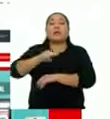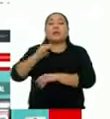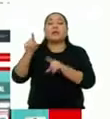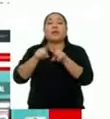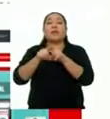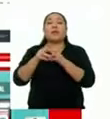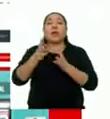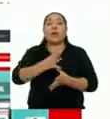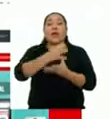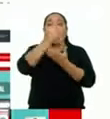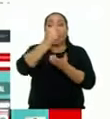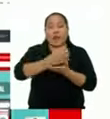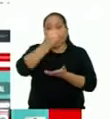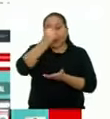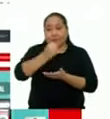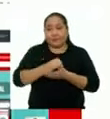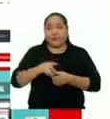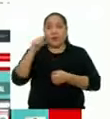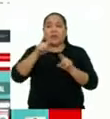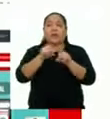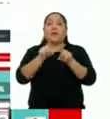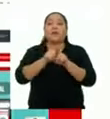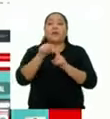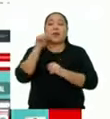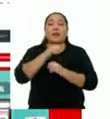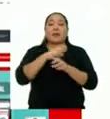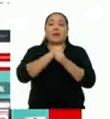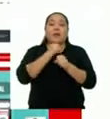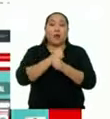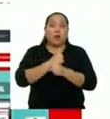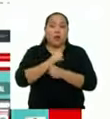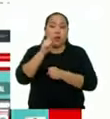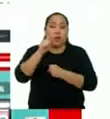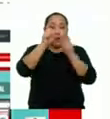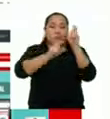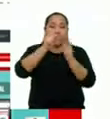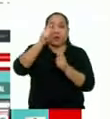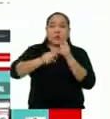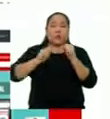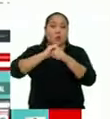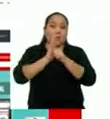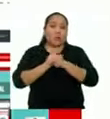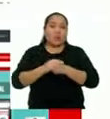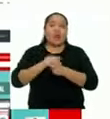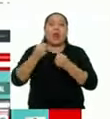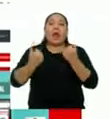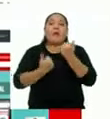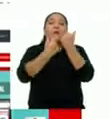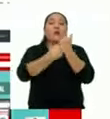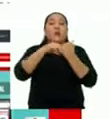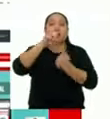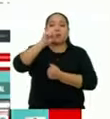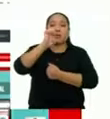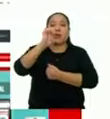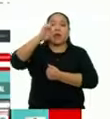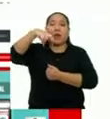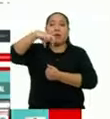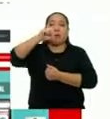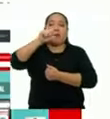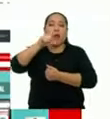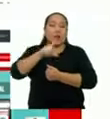inclusión como el sitio web Empleo y Personas con Discapacidad, elaborado con el apoyo de CEPAL y UNDESA, con el que se facilita